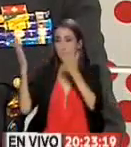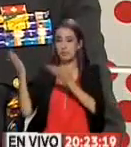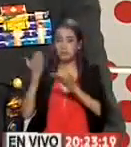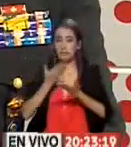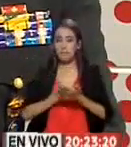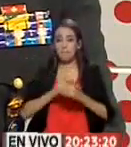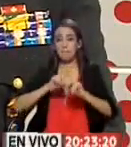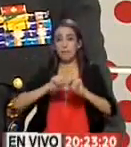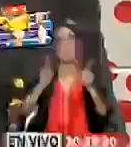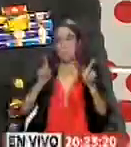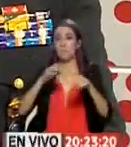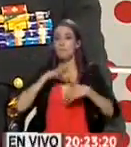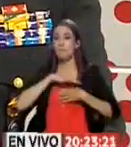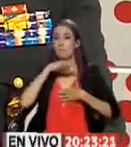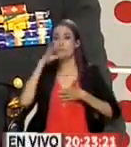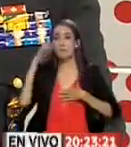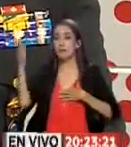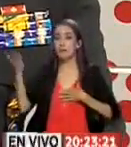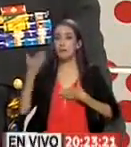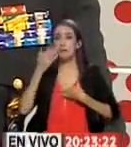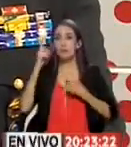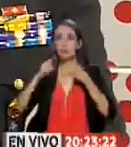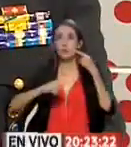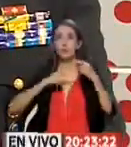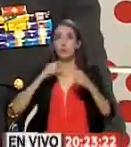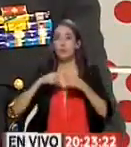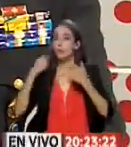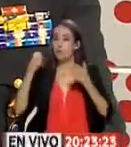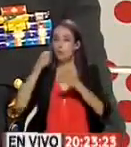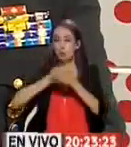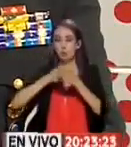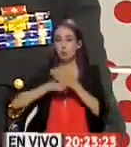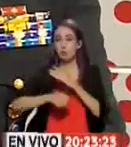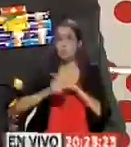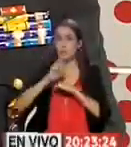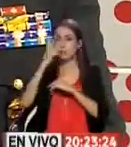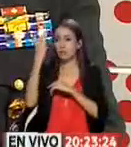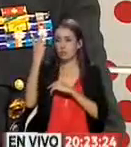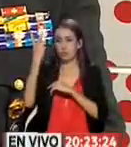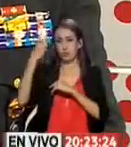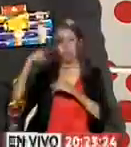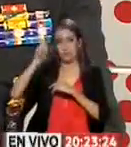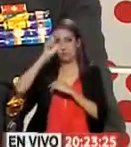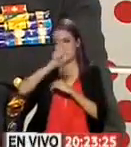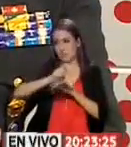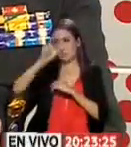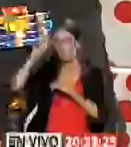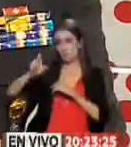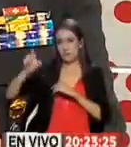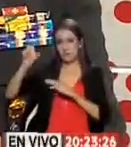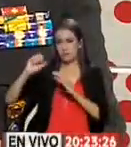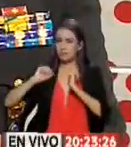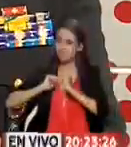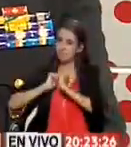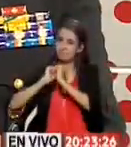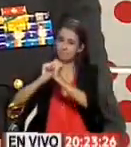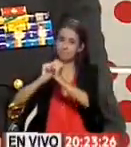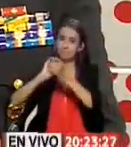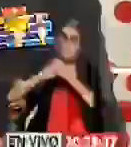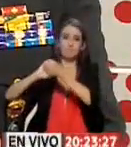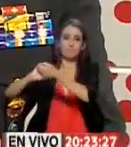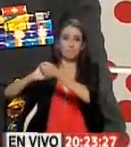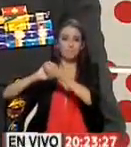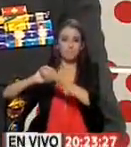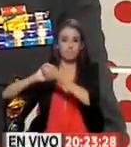pero el espíritu reforzado por el pulmón de 12 millones y medio de habitantes que se unieron a nivel